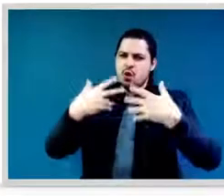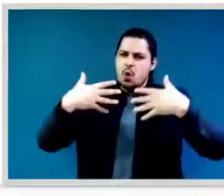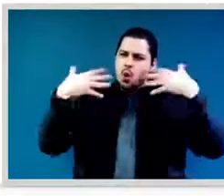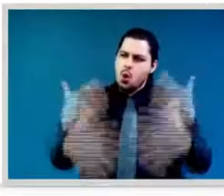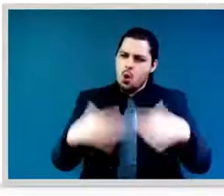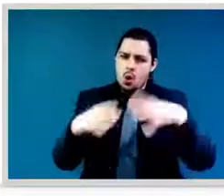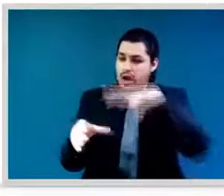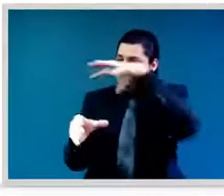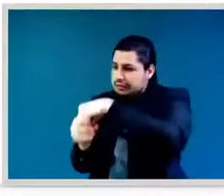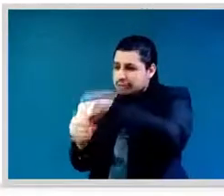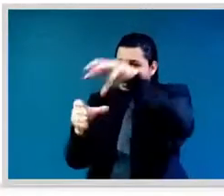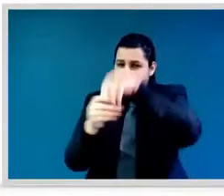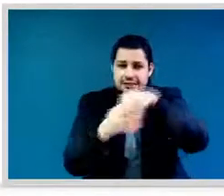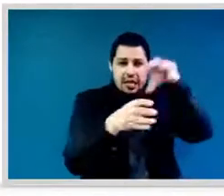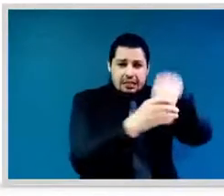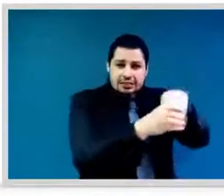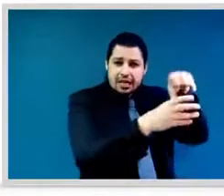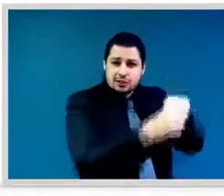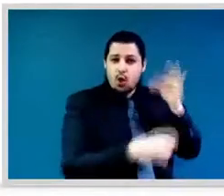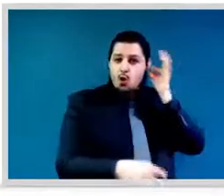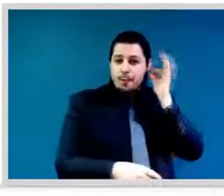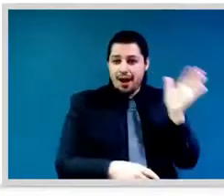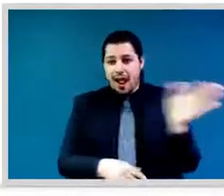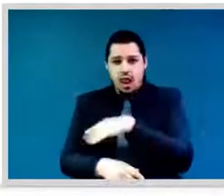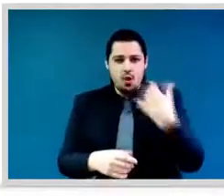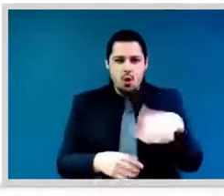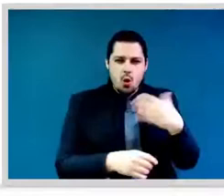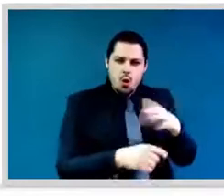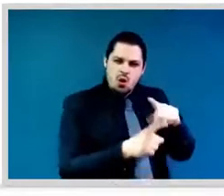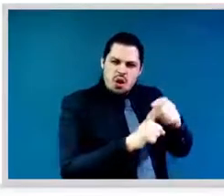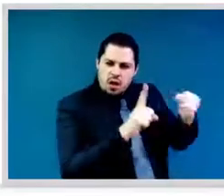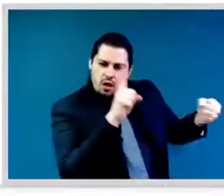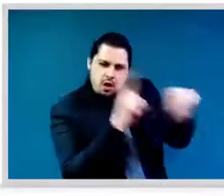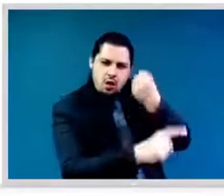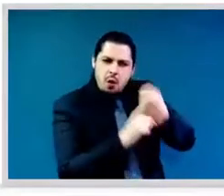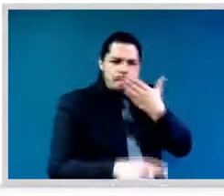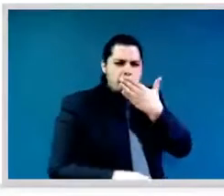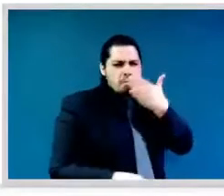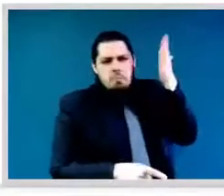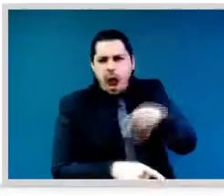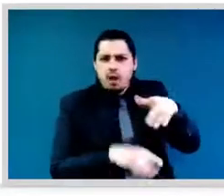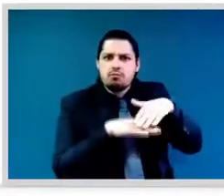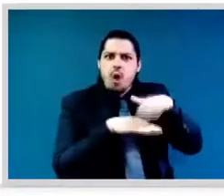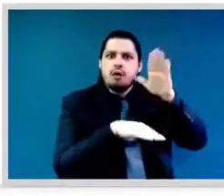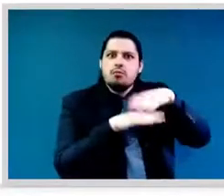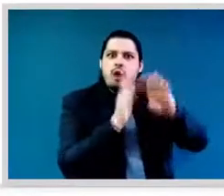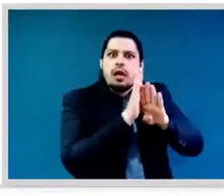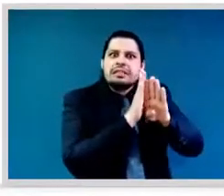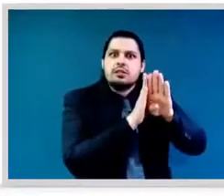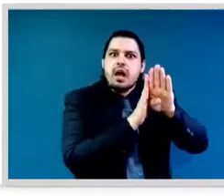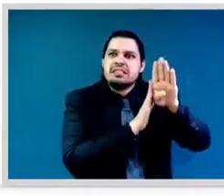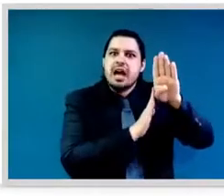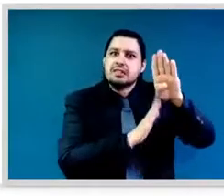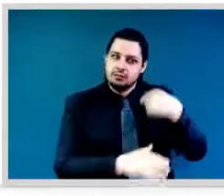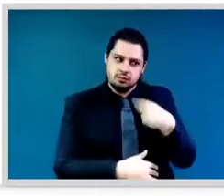en todas partes vemos la impunidad abusiva para perseguir los responsables